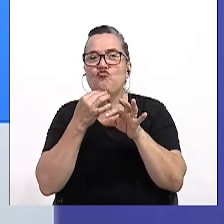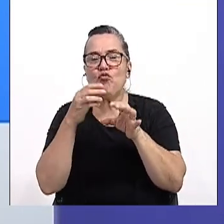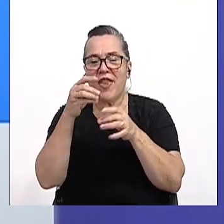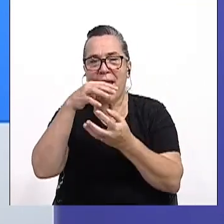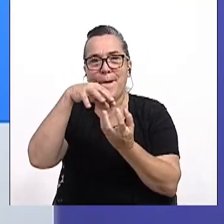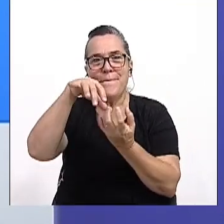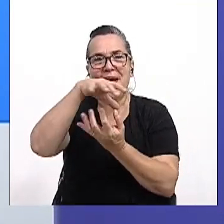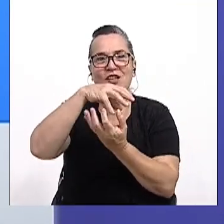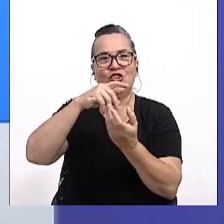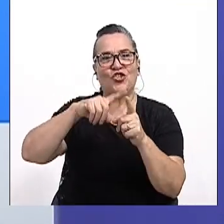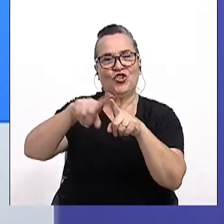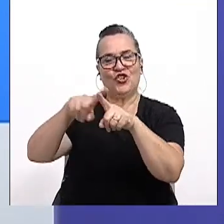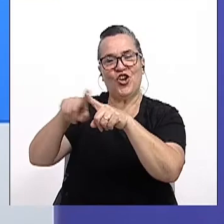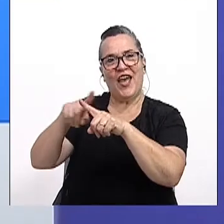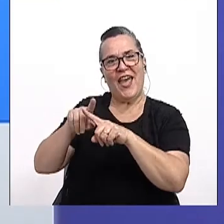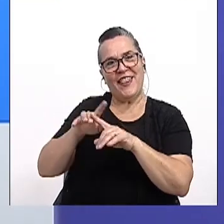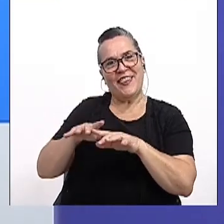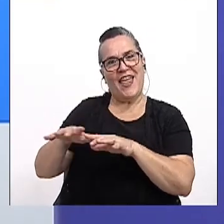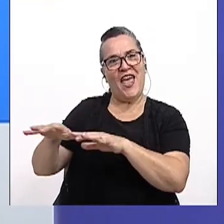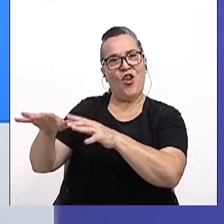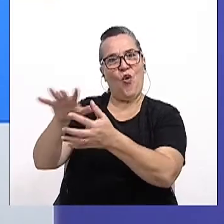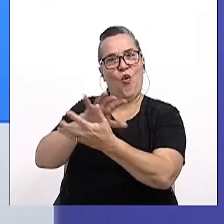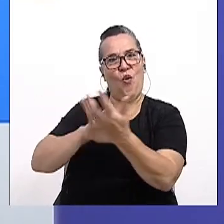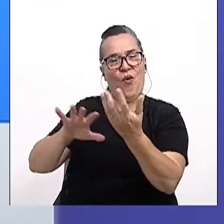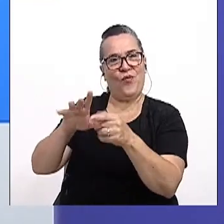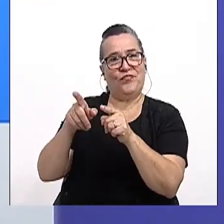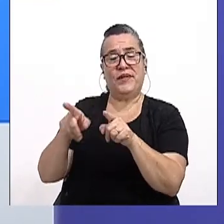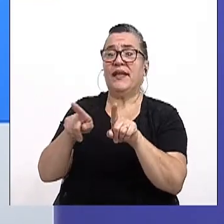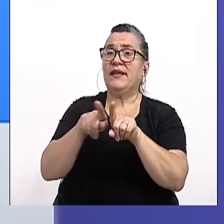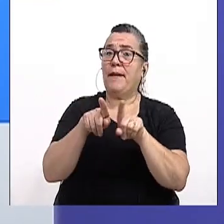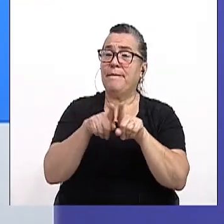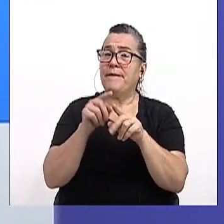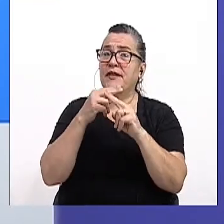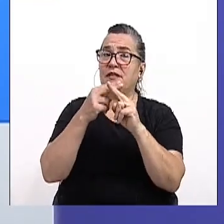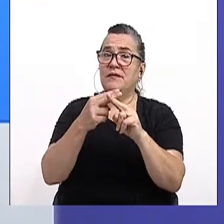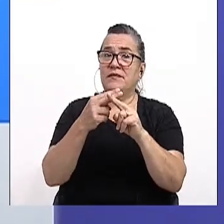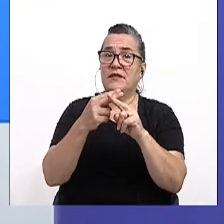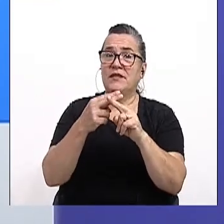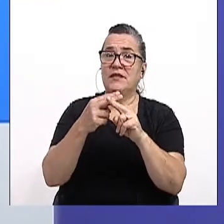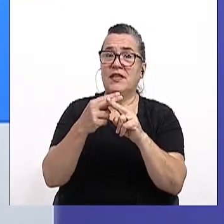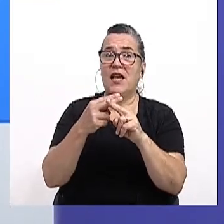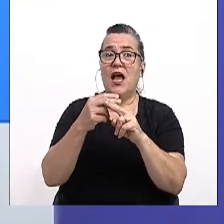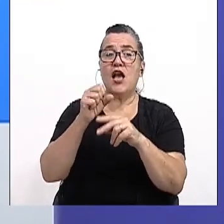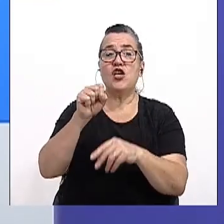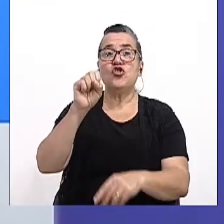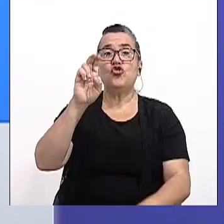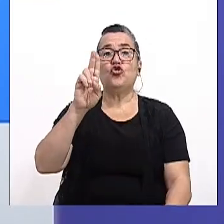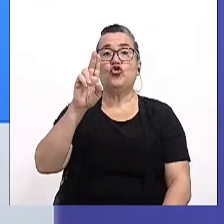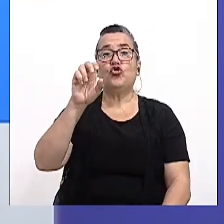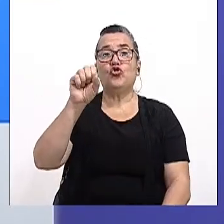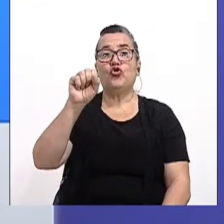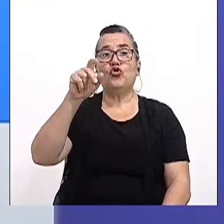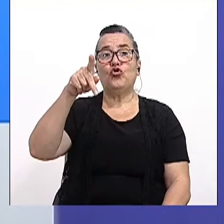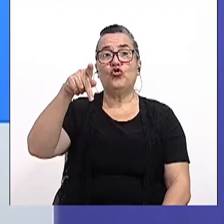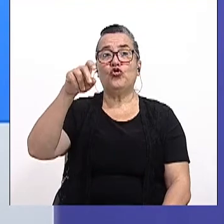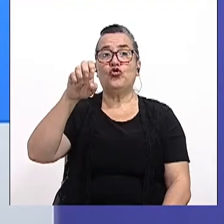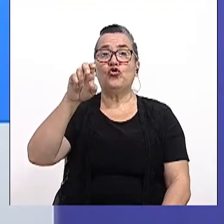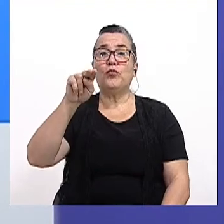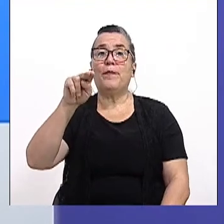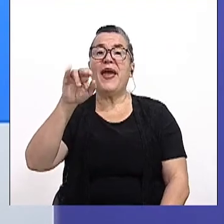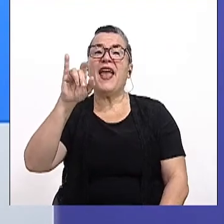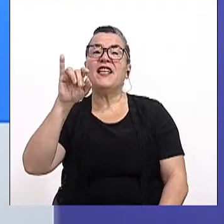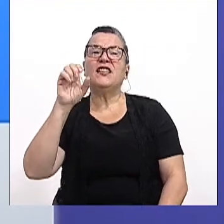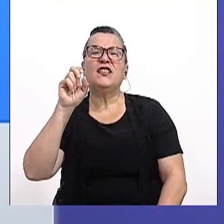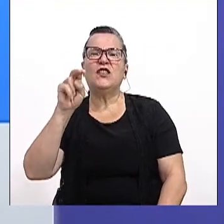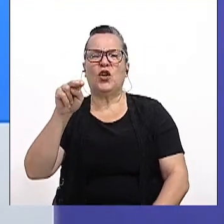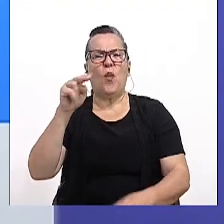mezcla heterogénea y además también le llamamos suspensión porque muchas de las partículas